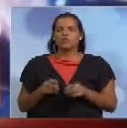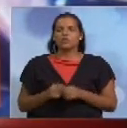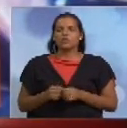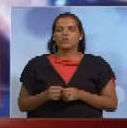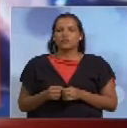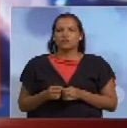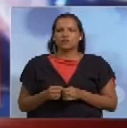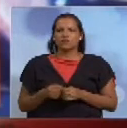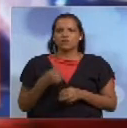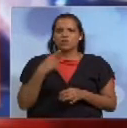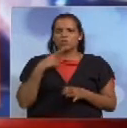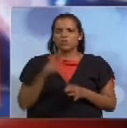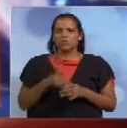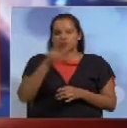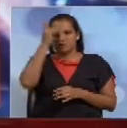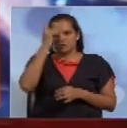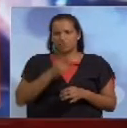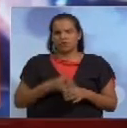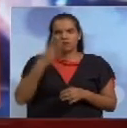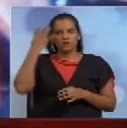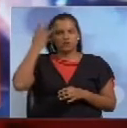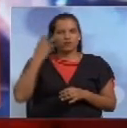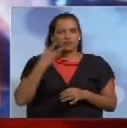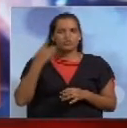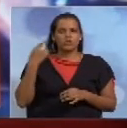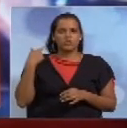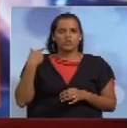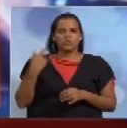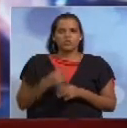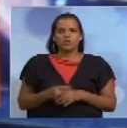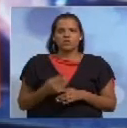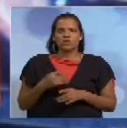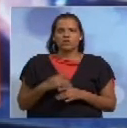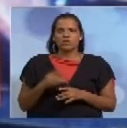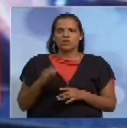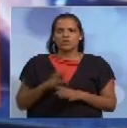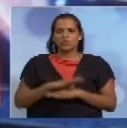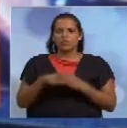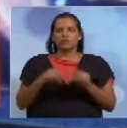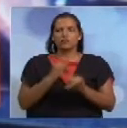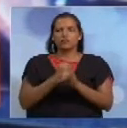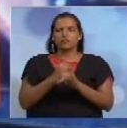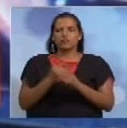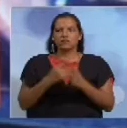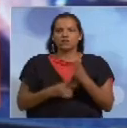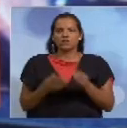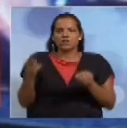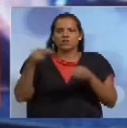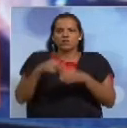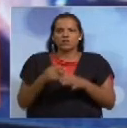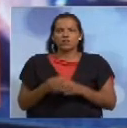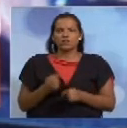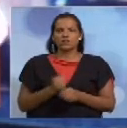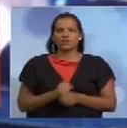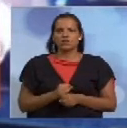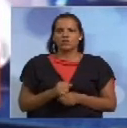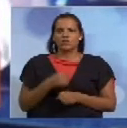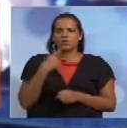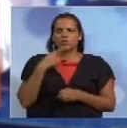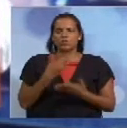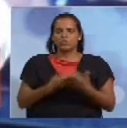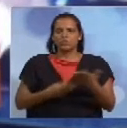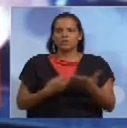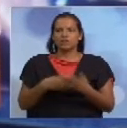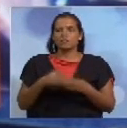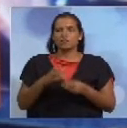Adicionalmente, para decidir la fecha de parada, teníamos que tener listas todas las empresas que iban a intervenir, con sus contrataciones